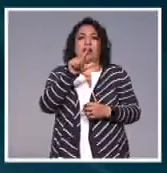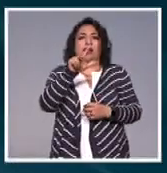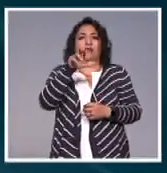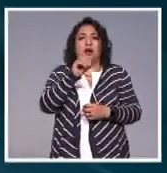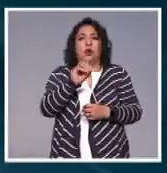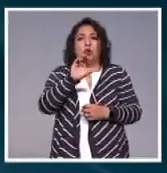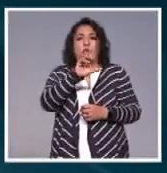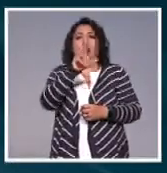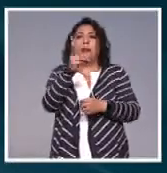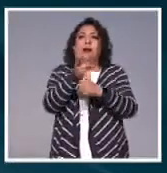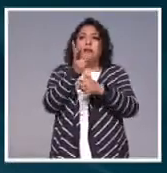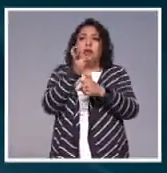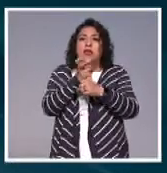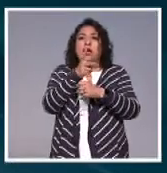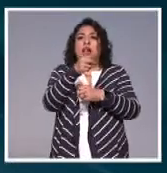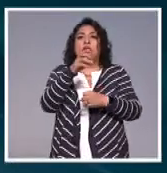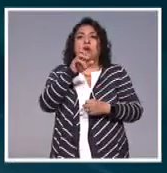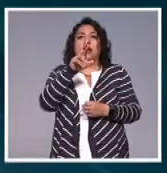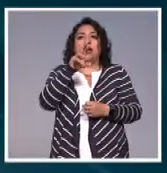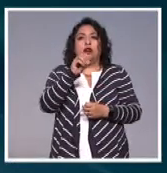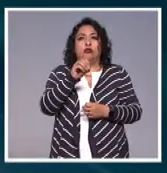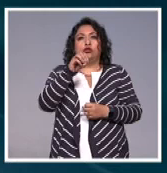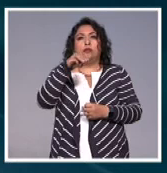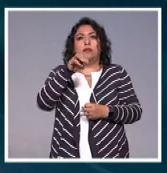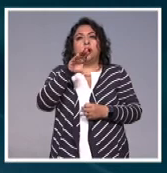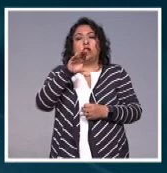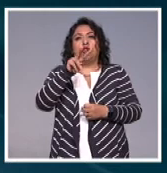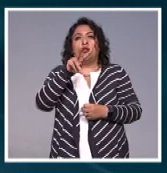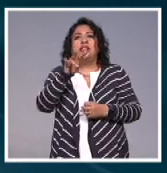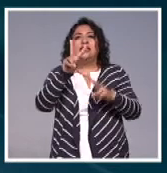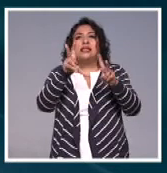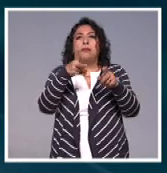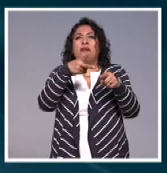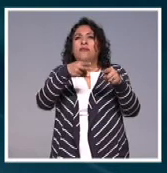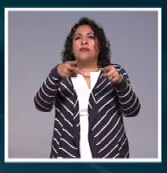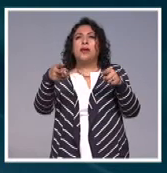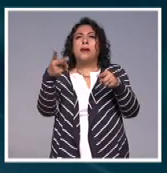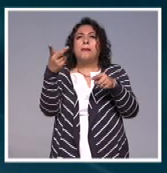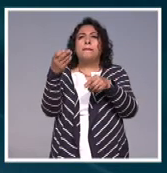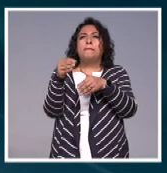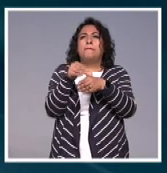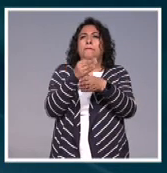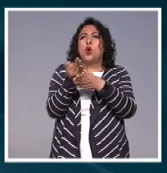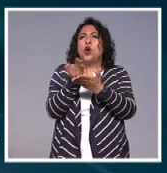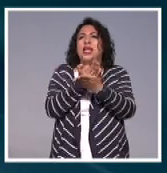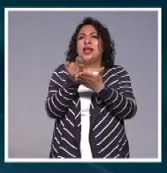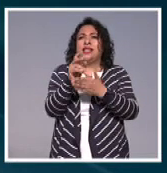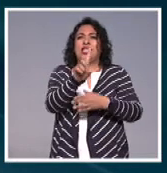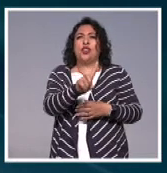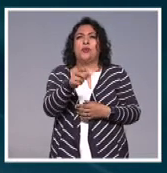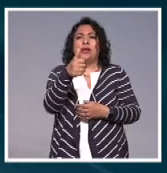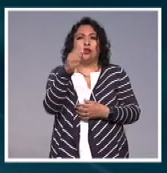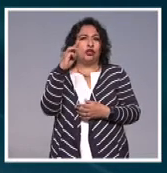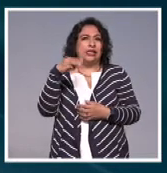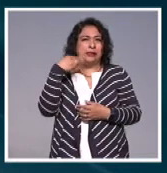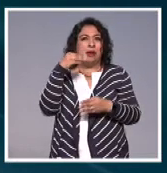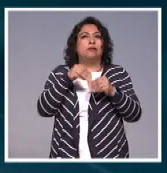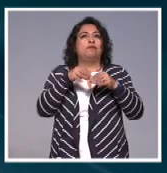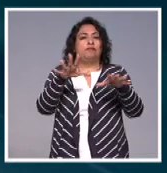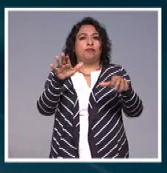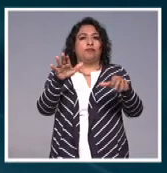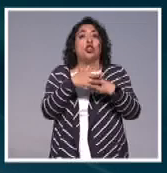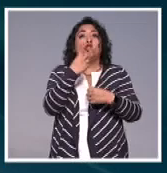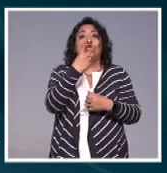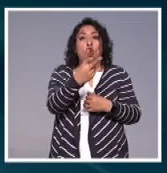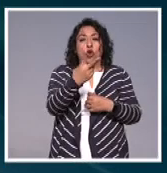Cueva recibe en el estudio a Carlos Markovich para hablar sobre la serie documental Morenita. Recuerden que este domingo 6 de marzo se estrenan